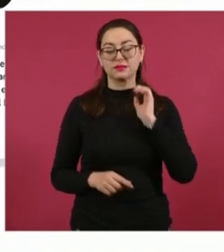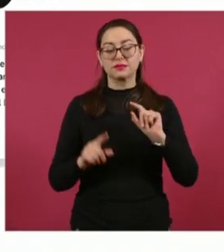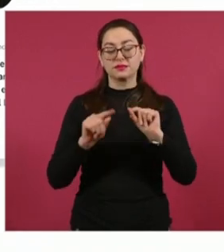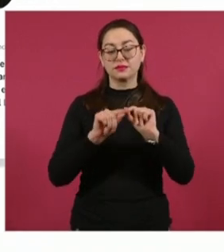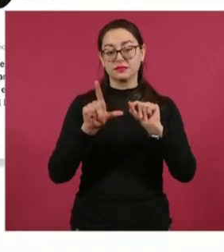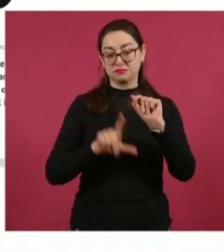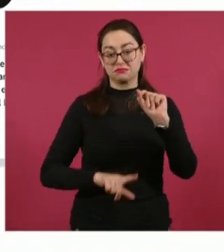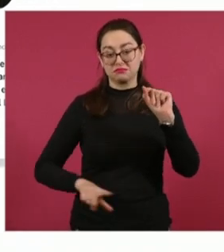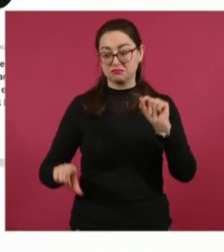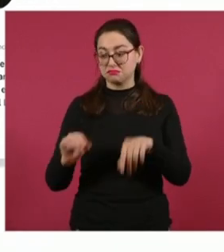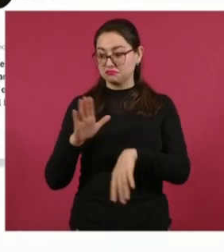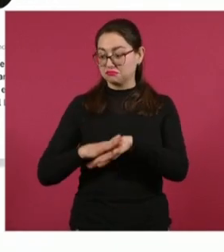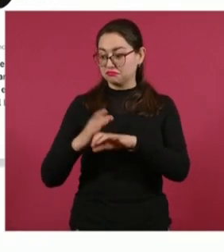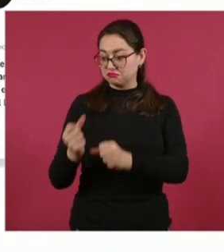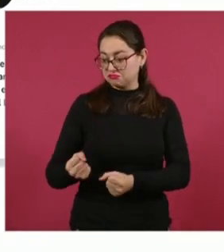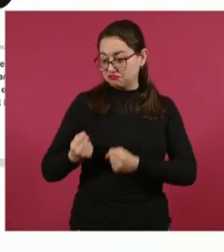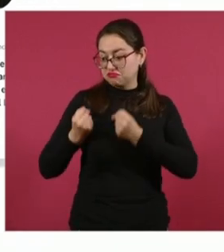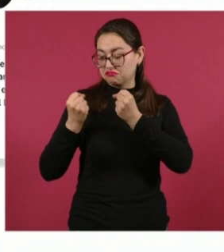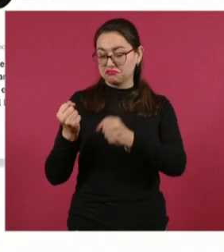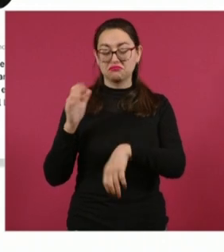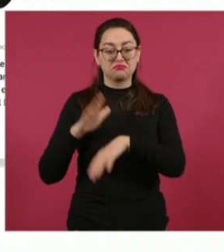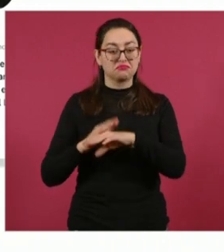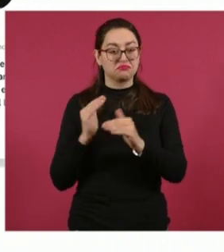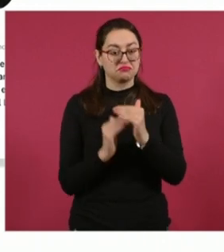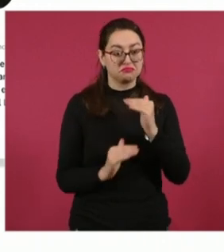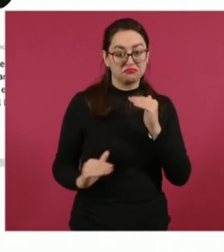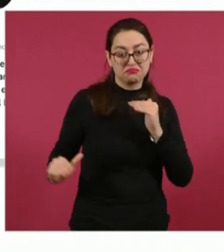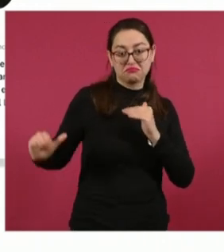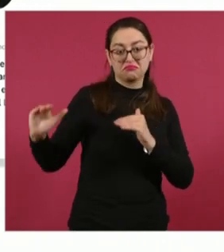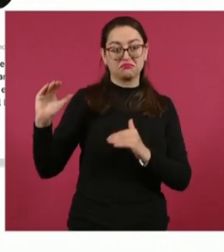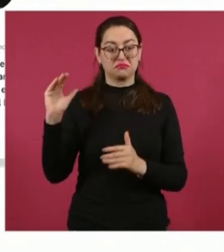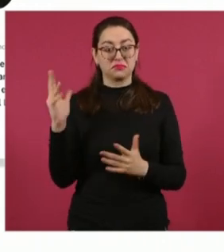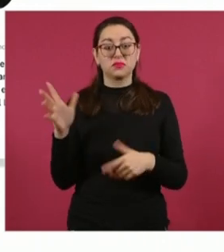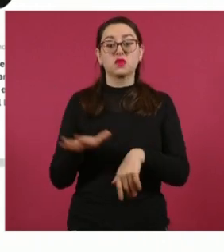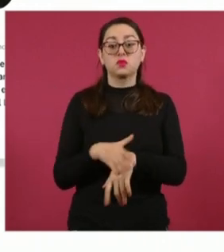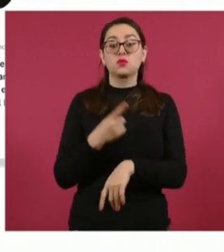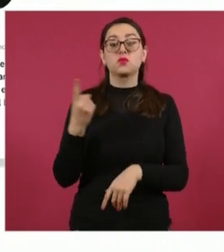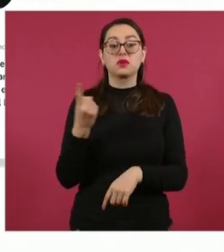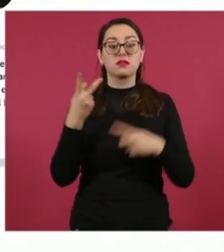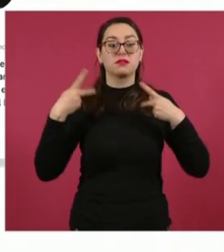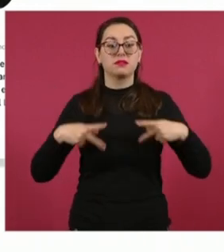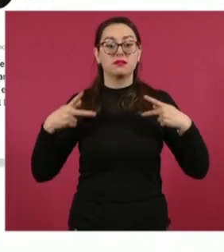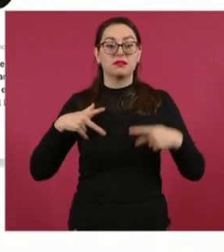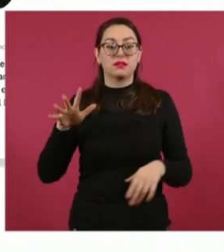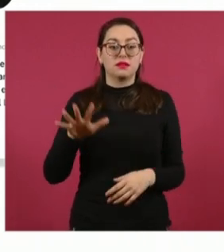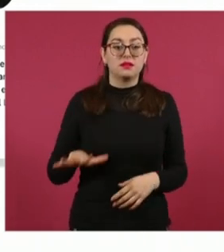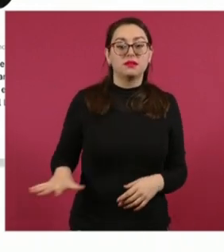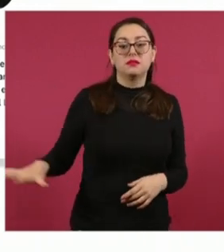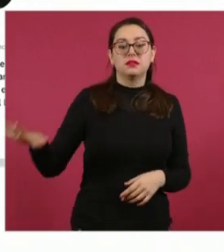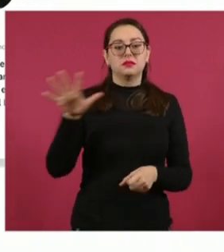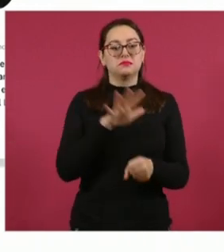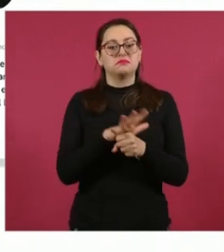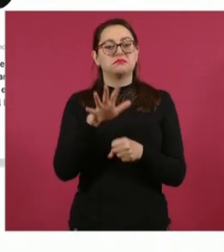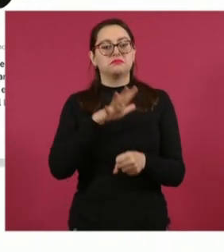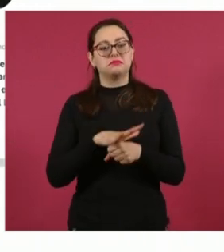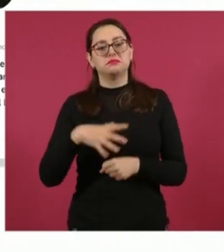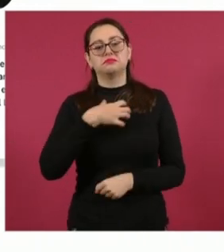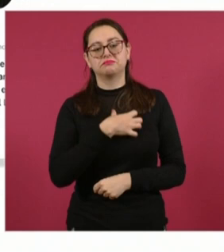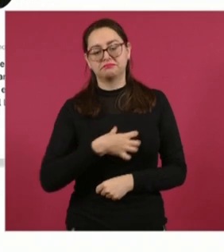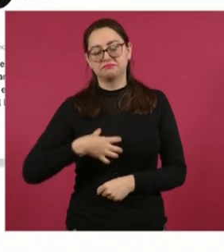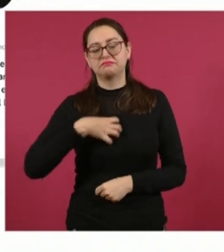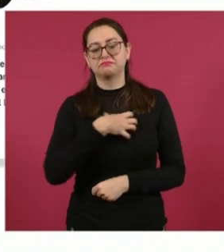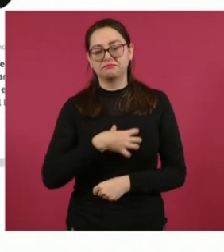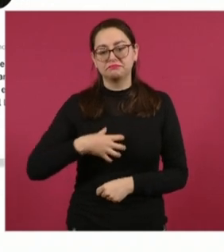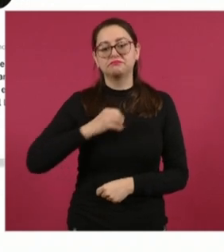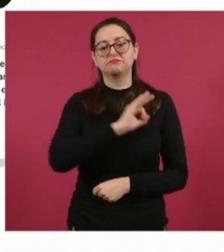sobre todo porque la gente está contenta, está a gusto, está